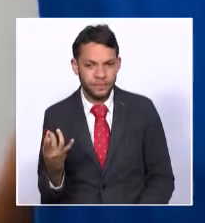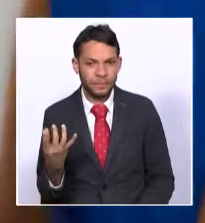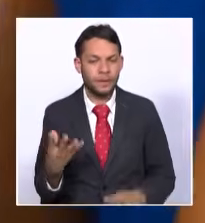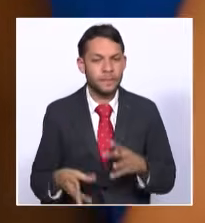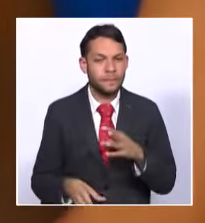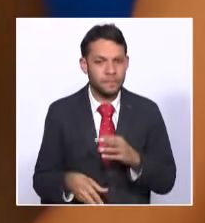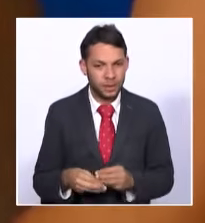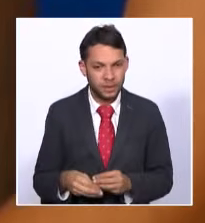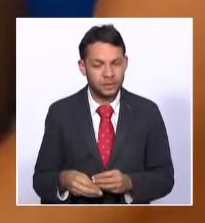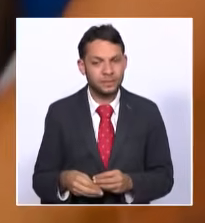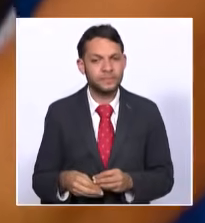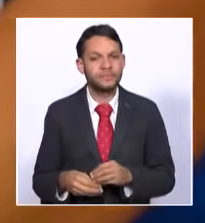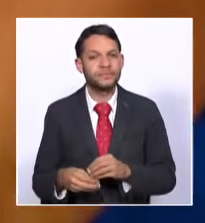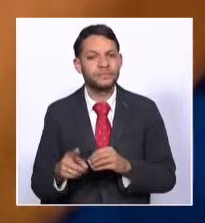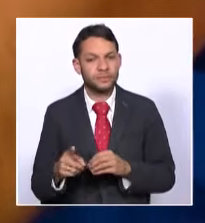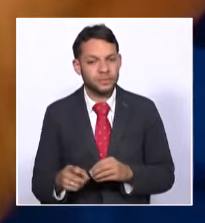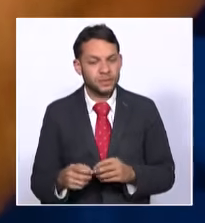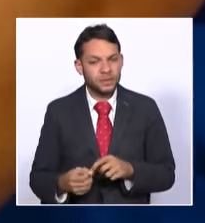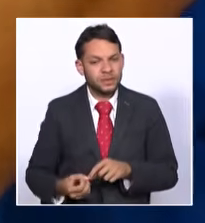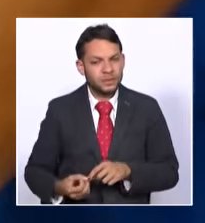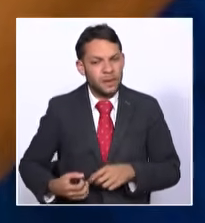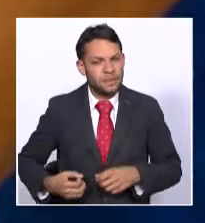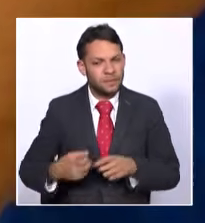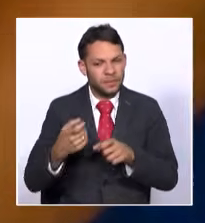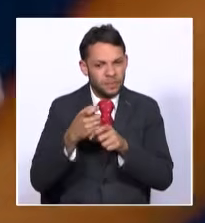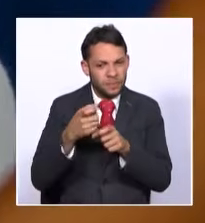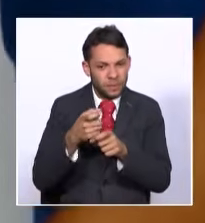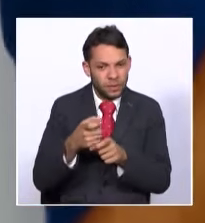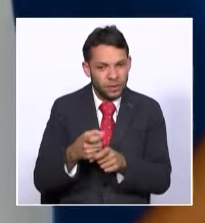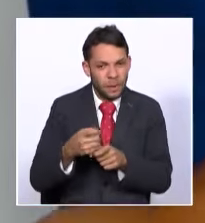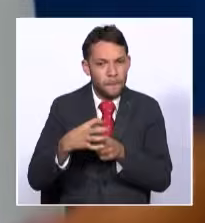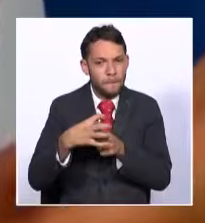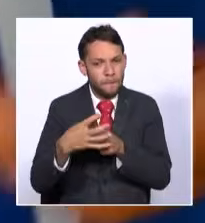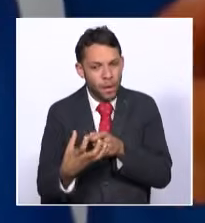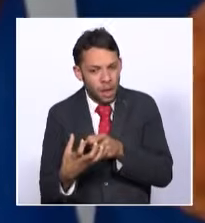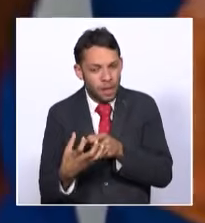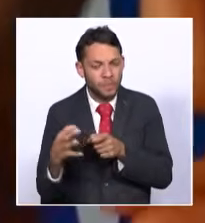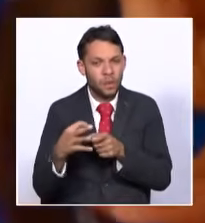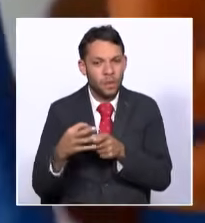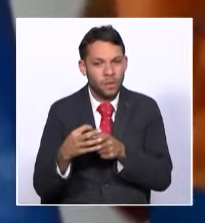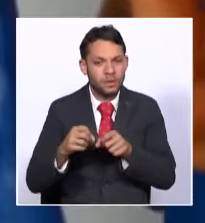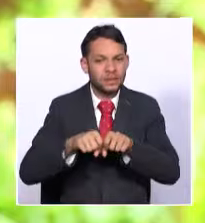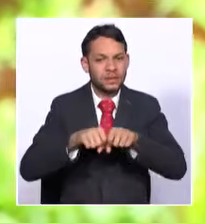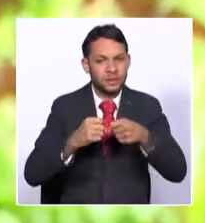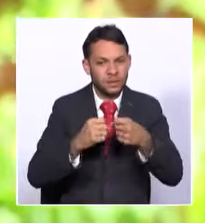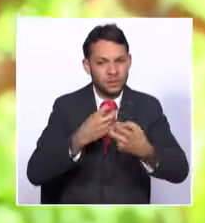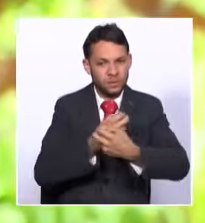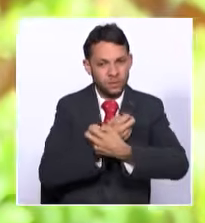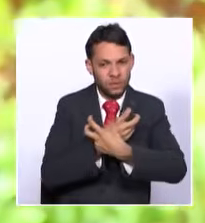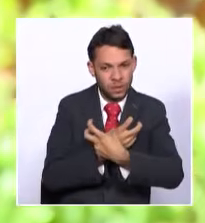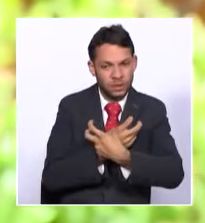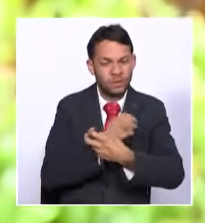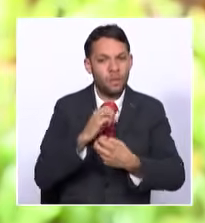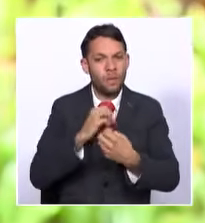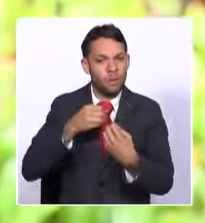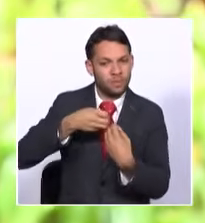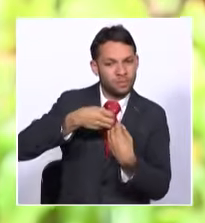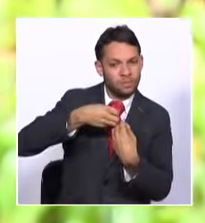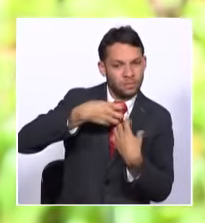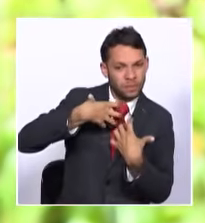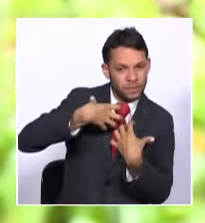eso comienzan a aparecer que las hernias discales, que el desgastamiento de columna, que la artrosis, digamos